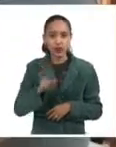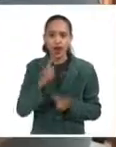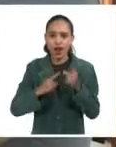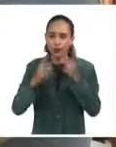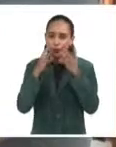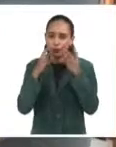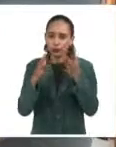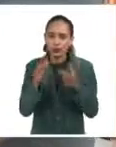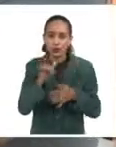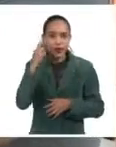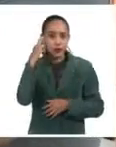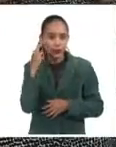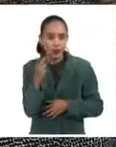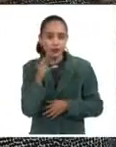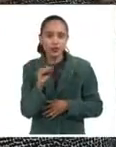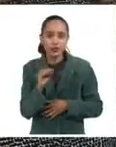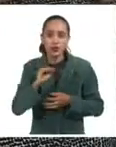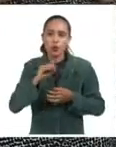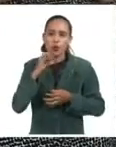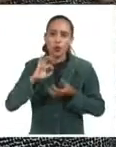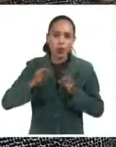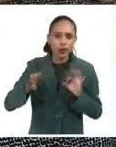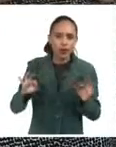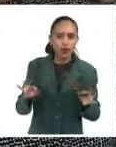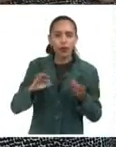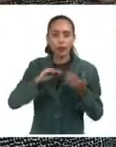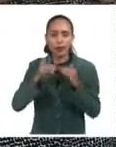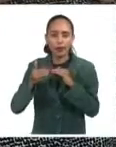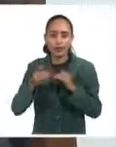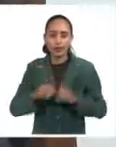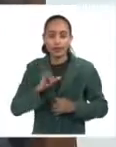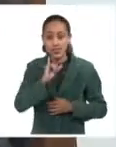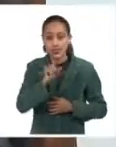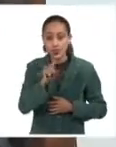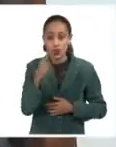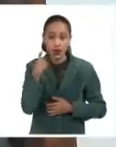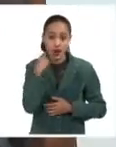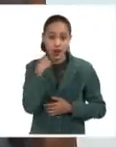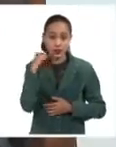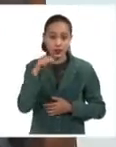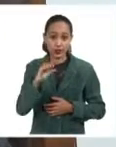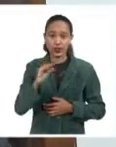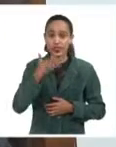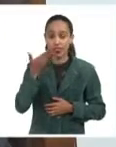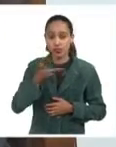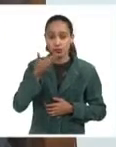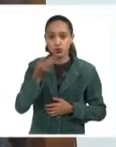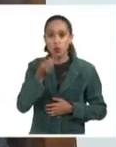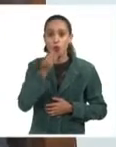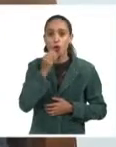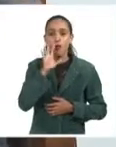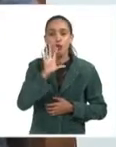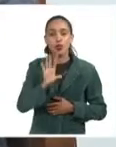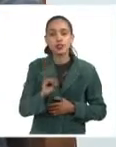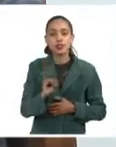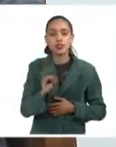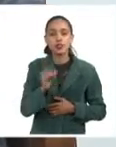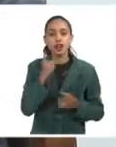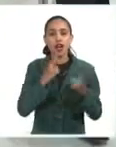enriquecedor, por la coherencia y por el debate que ello genera. A 61 años de este discurso, podemos decir que no fue un